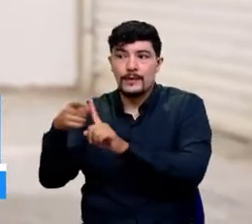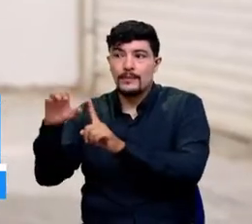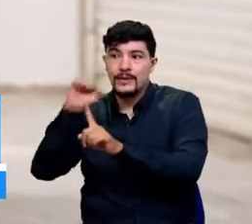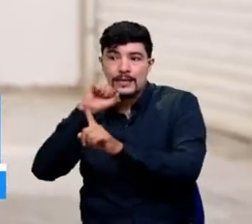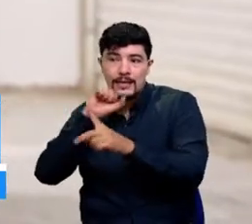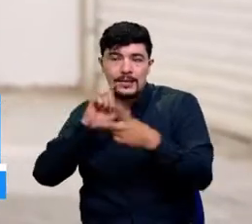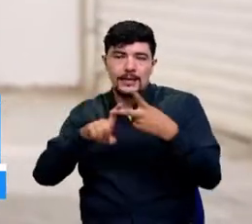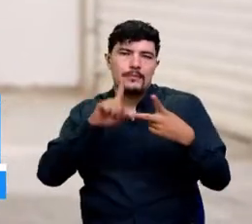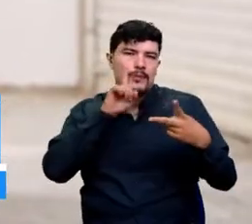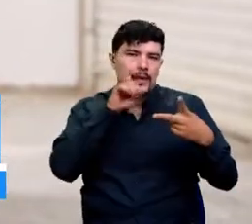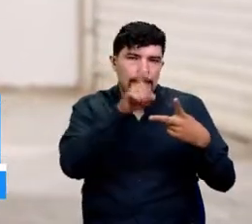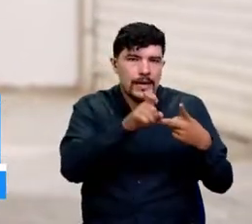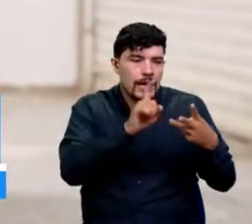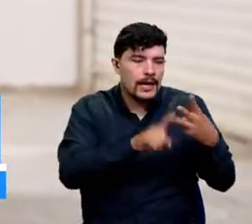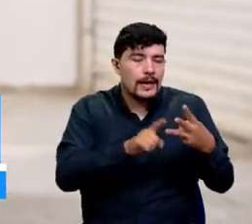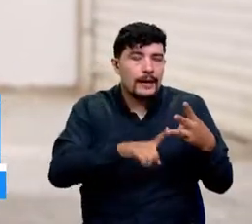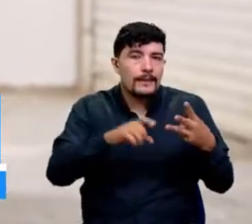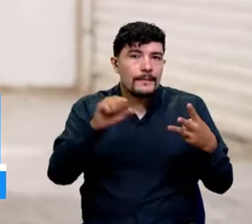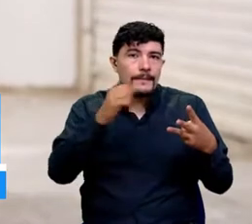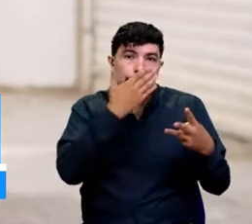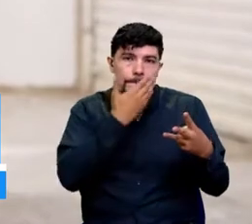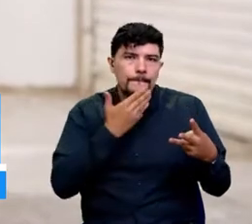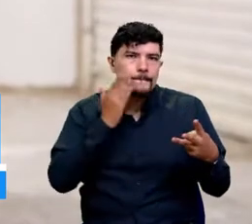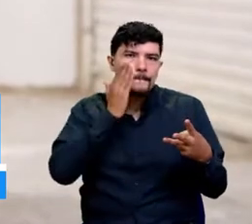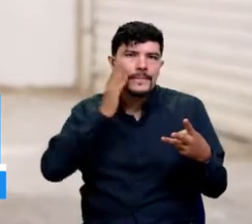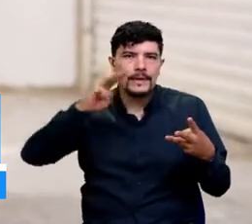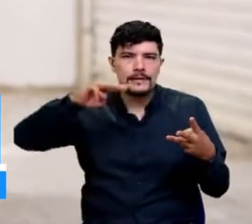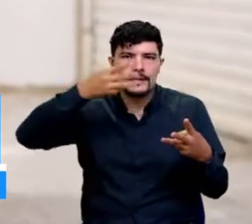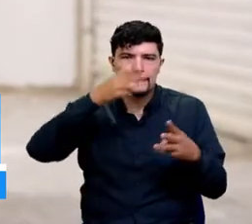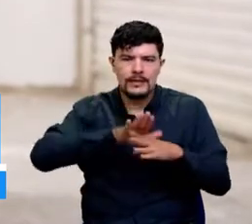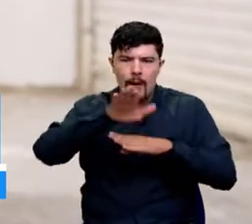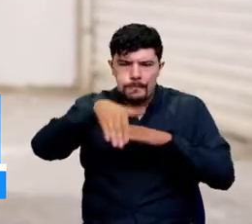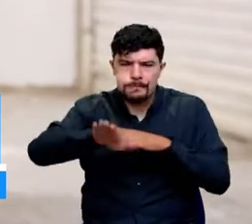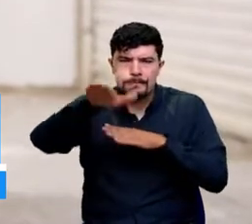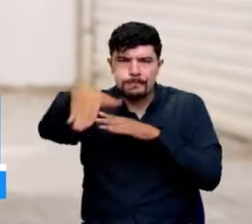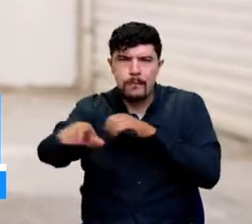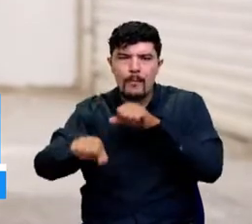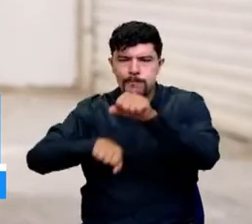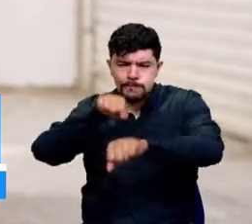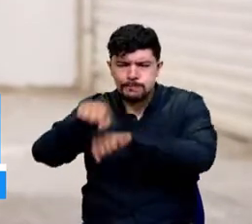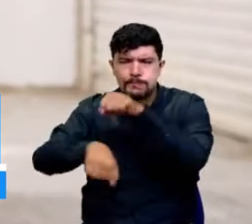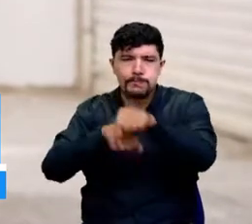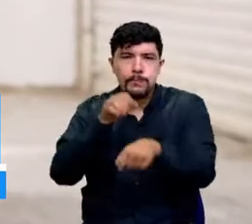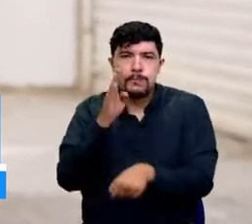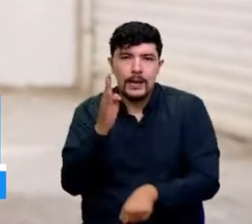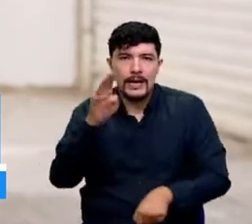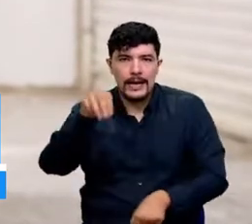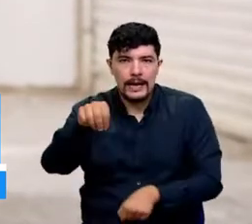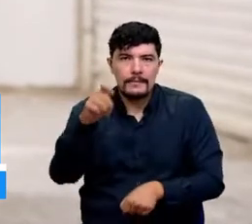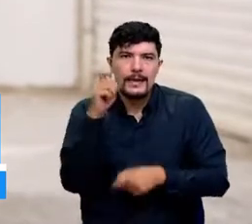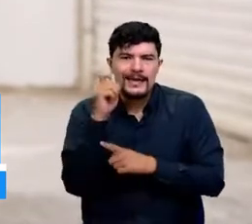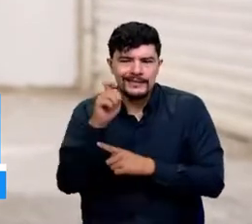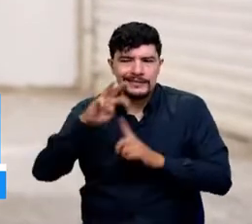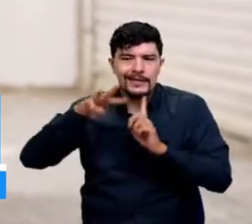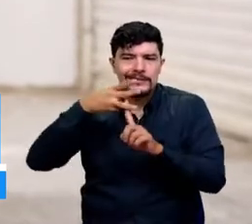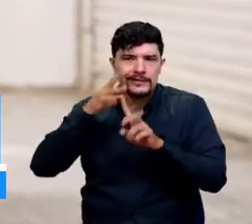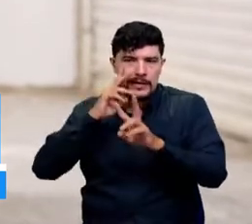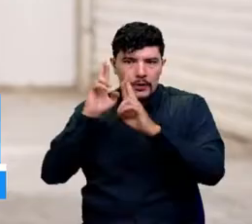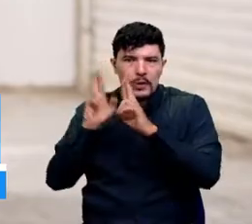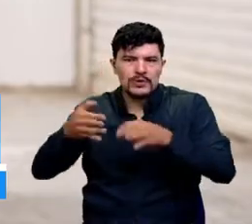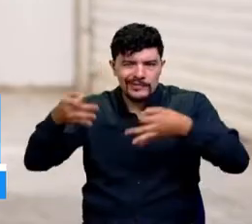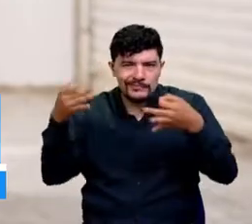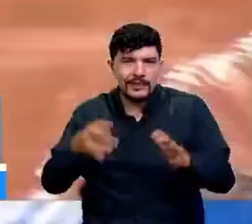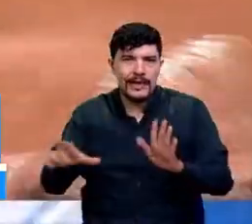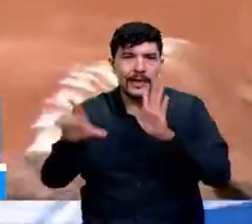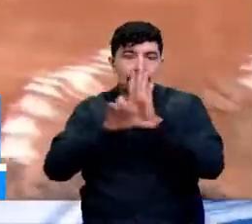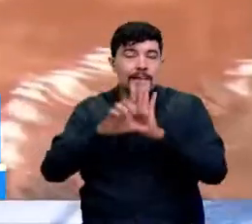Bucaramanga. Y Barbosa quedaría con la tercera pista reglamentaria de BMX que se va a constituir en un impulsor de este